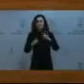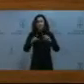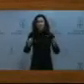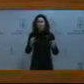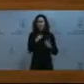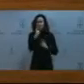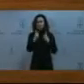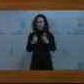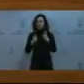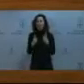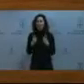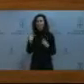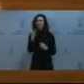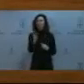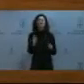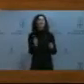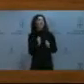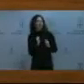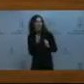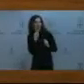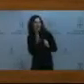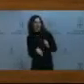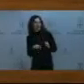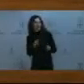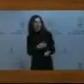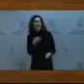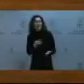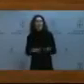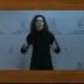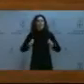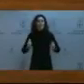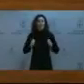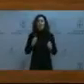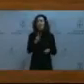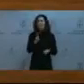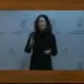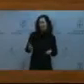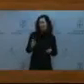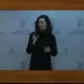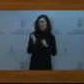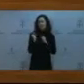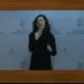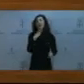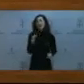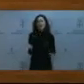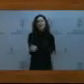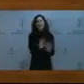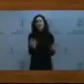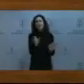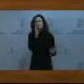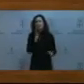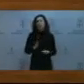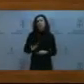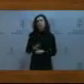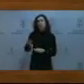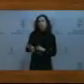de vivienda del Gobierno de España, del PP? No creo que beneficie a los jóvenes cuando las ayudas a la compra se limitan a municipios de menos